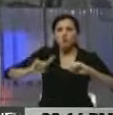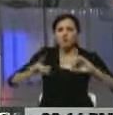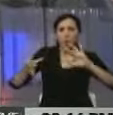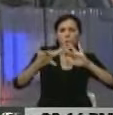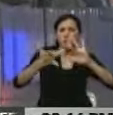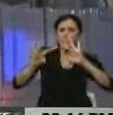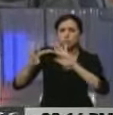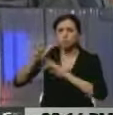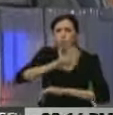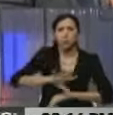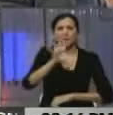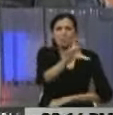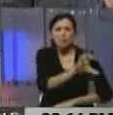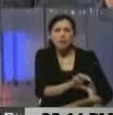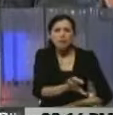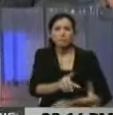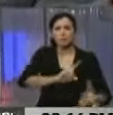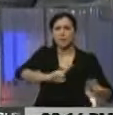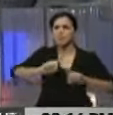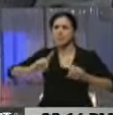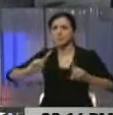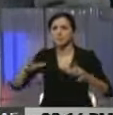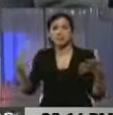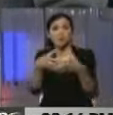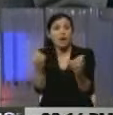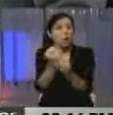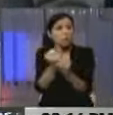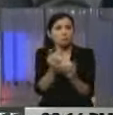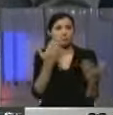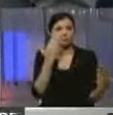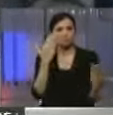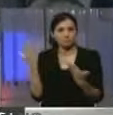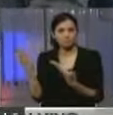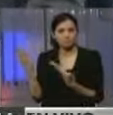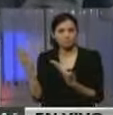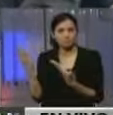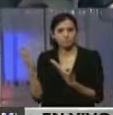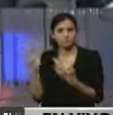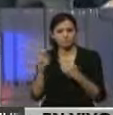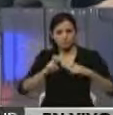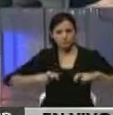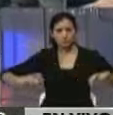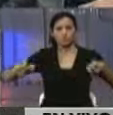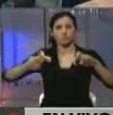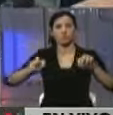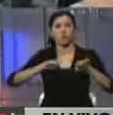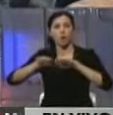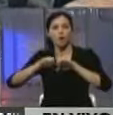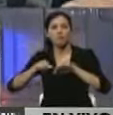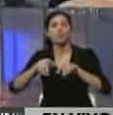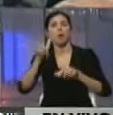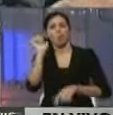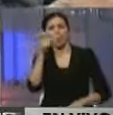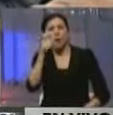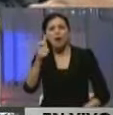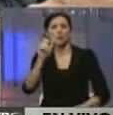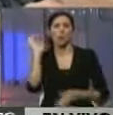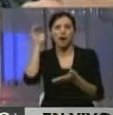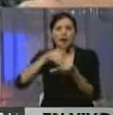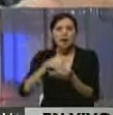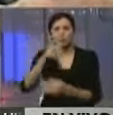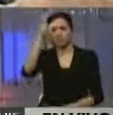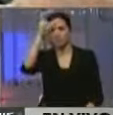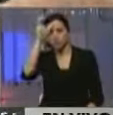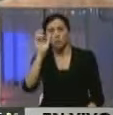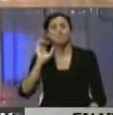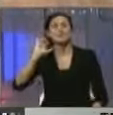órdenes, instrucciones, trabajando en equipo. Ahí está, miren, Cojedes, Guárico, Aragua, Falcón,